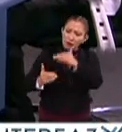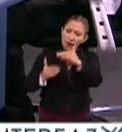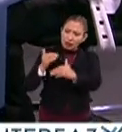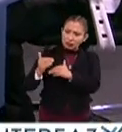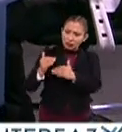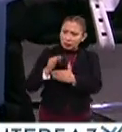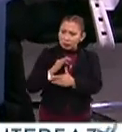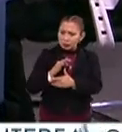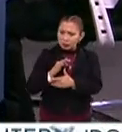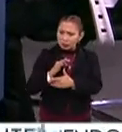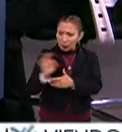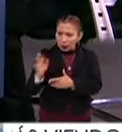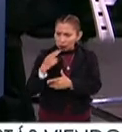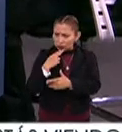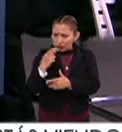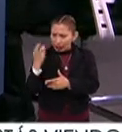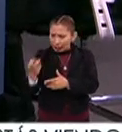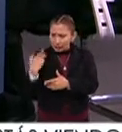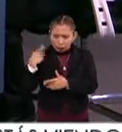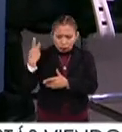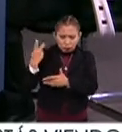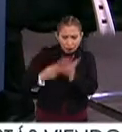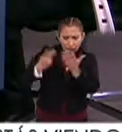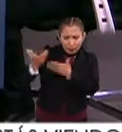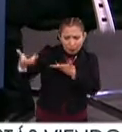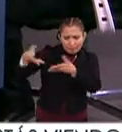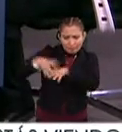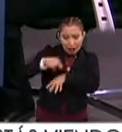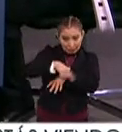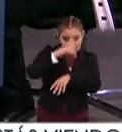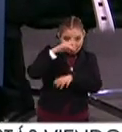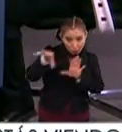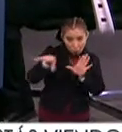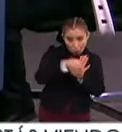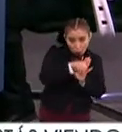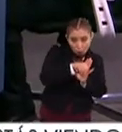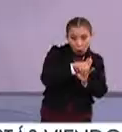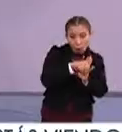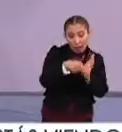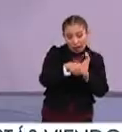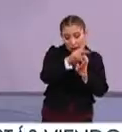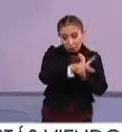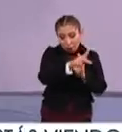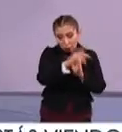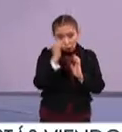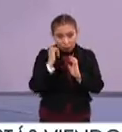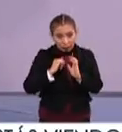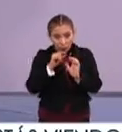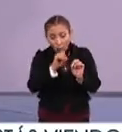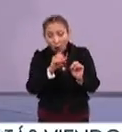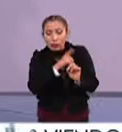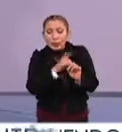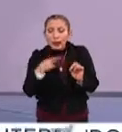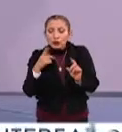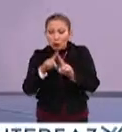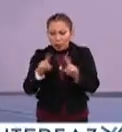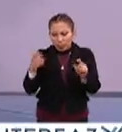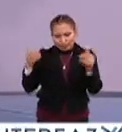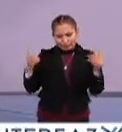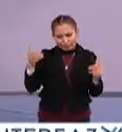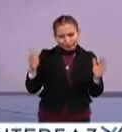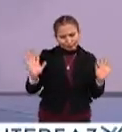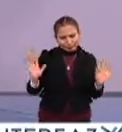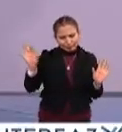¿Se puede utilizar esas políticas de inclusión en México, en nuestros pueblos originarios, o hay que saberlas diferenciar,